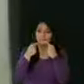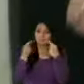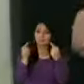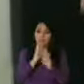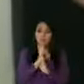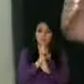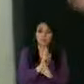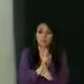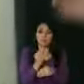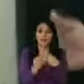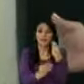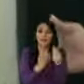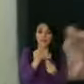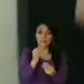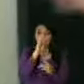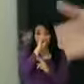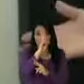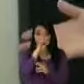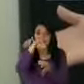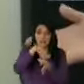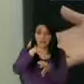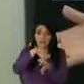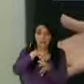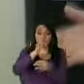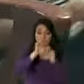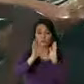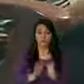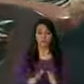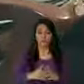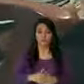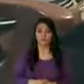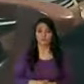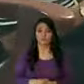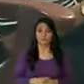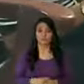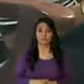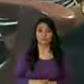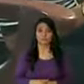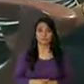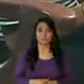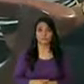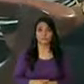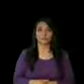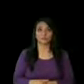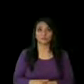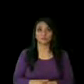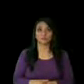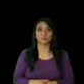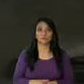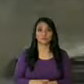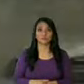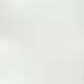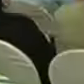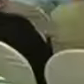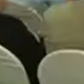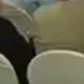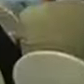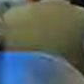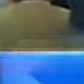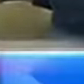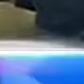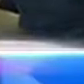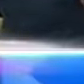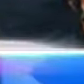que tomarán para hacer respetar la elección de los ecuatorianos. En Quito informó Andrea Orbe. Y al retornar las noticias